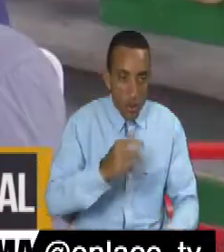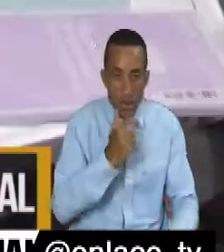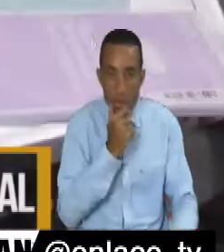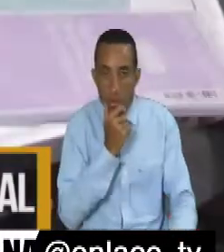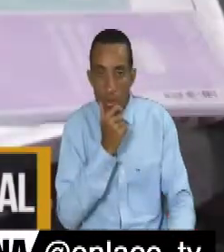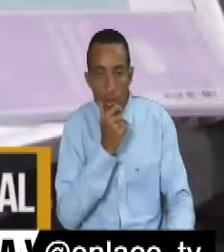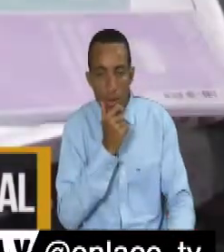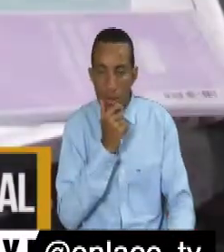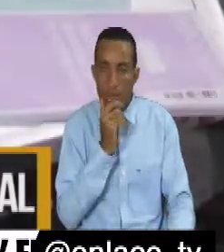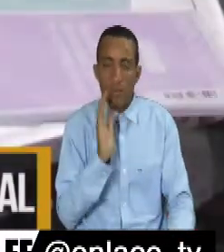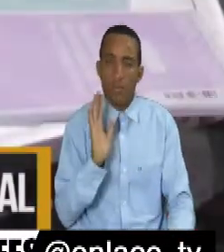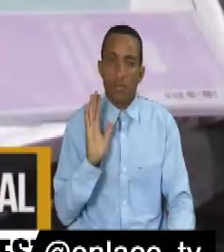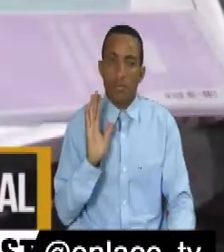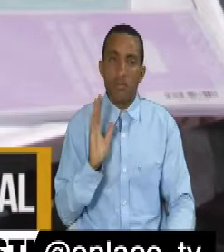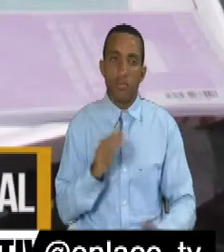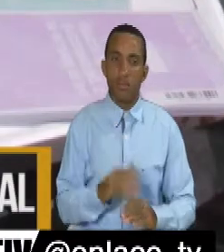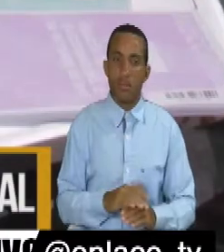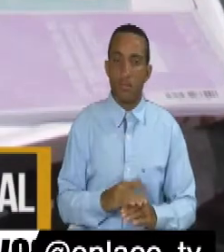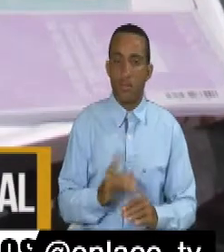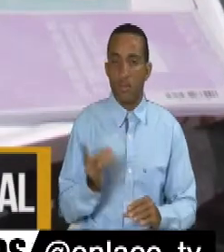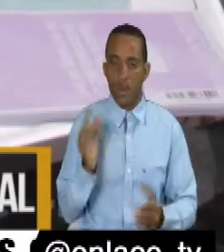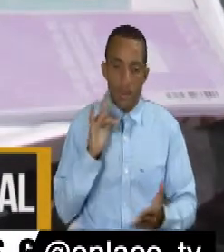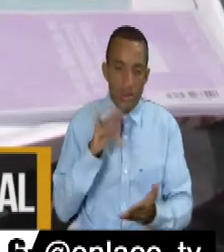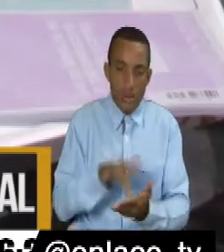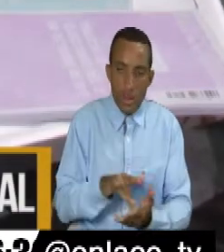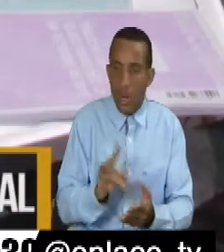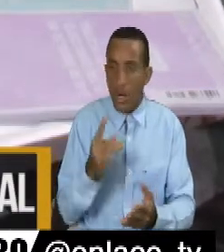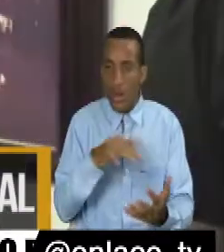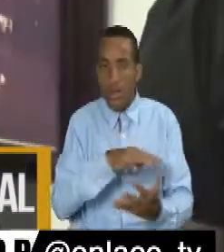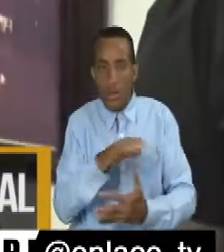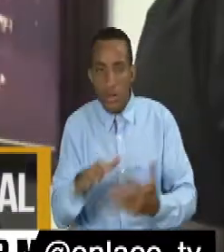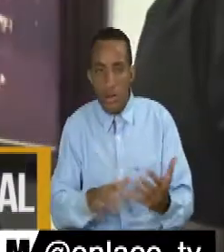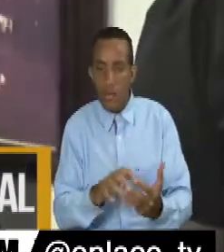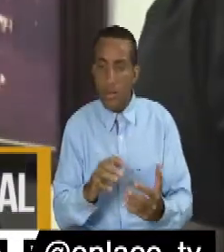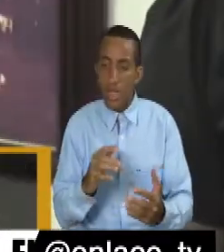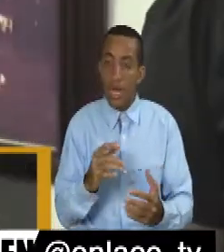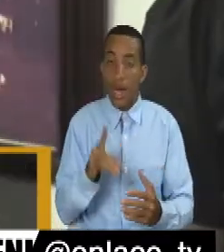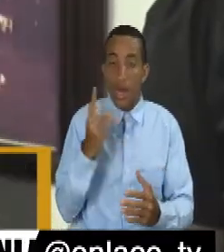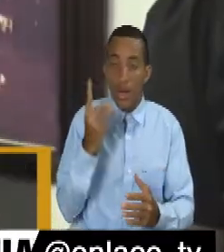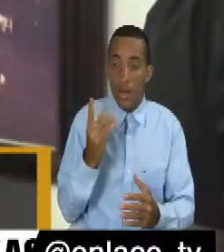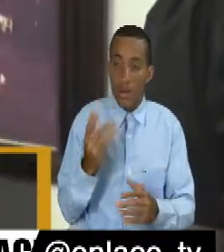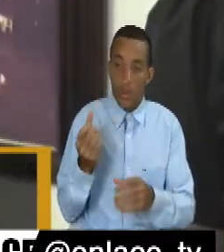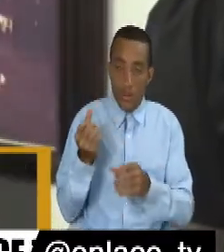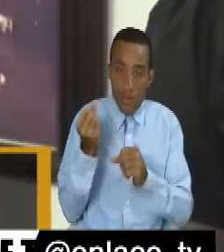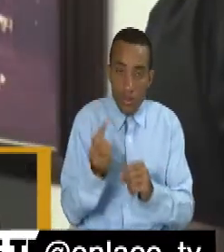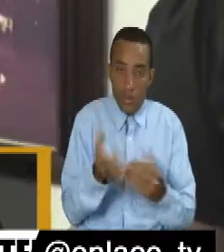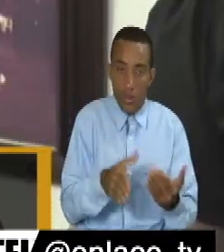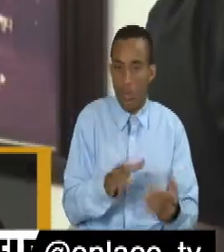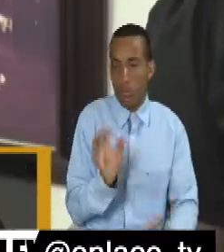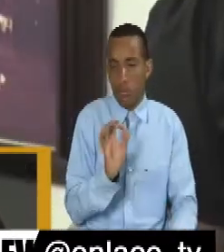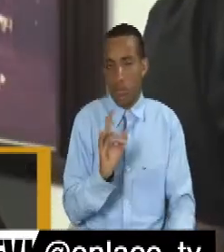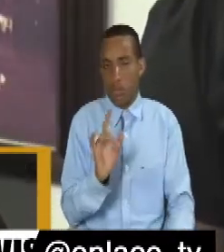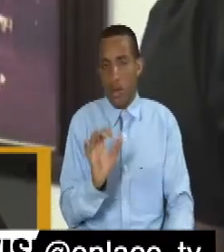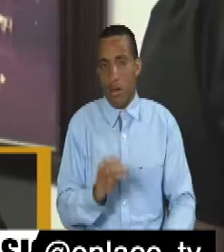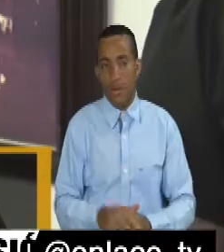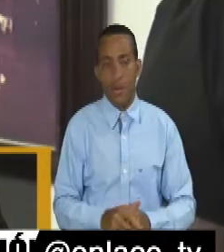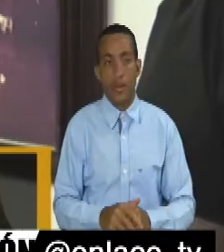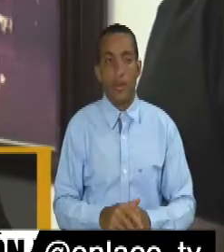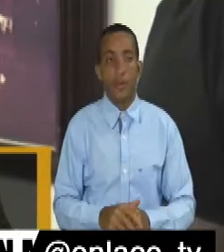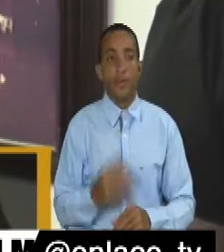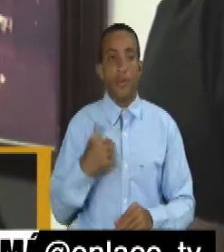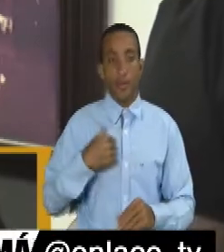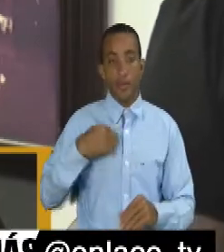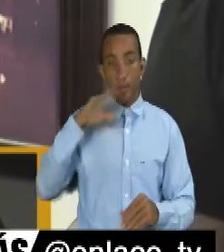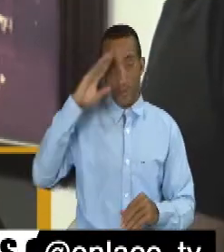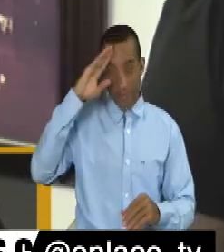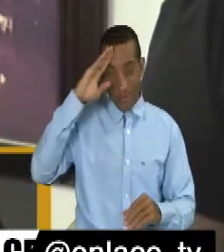pongan en peligro la vida de quienes van a participar de esta jornada. Hasta el momento lo que puede decir la Policía Nacional es que de acuerdo a